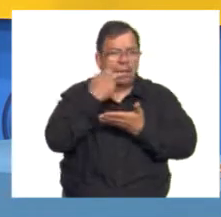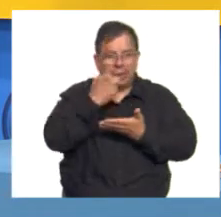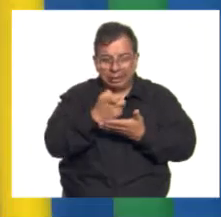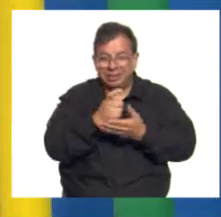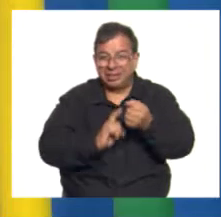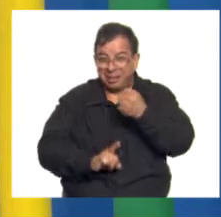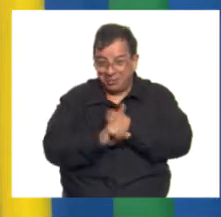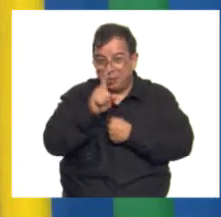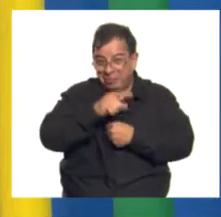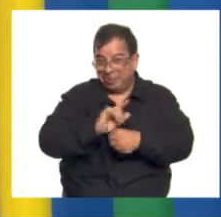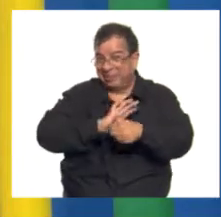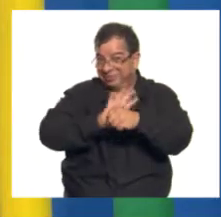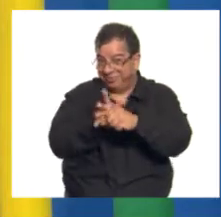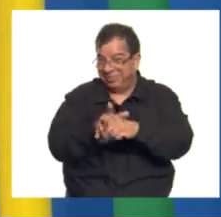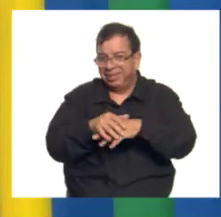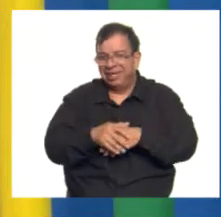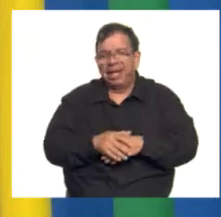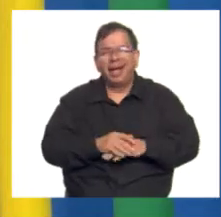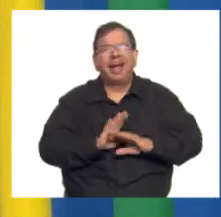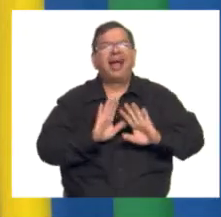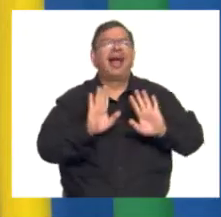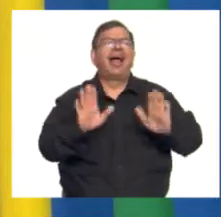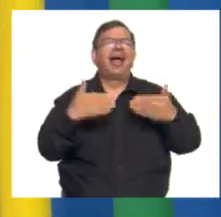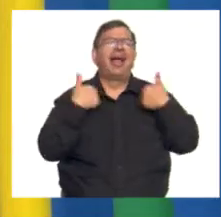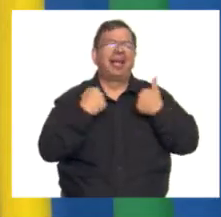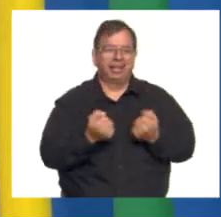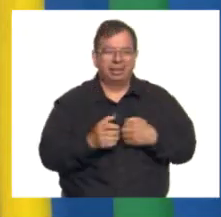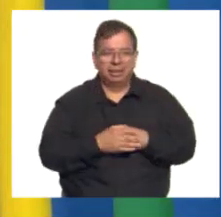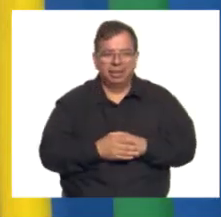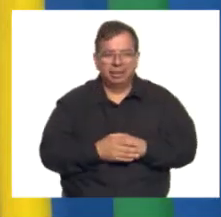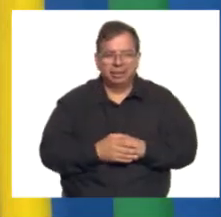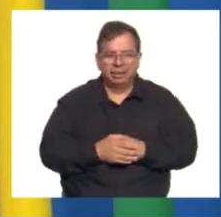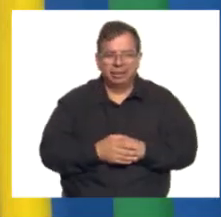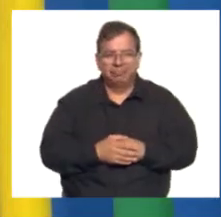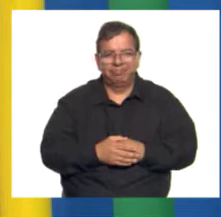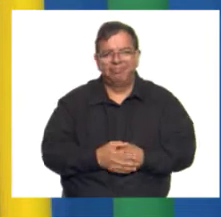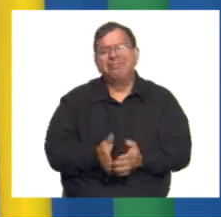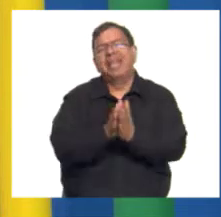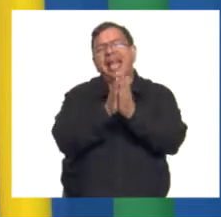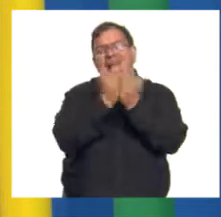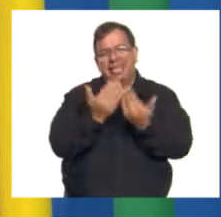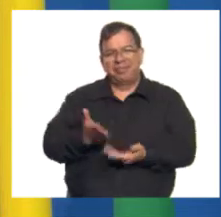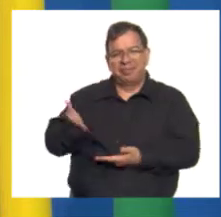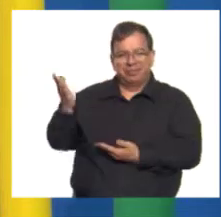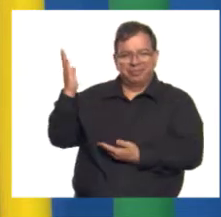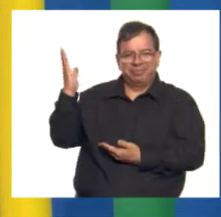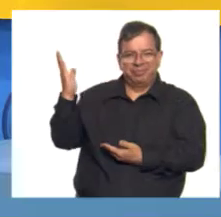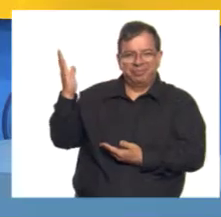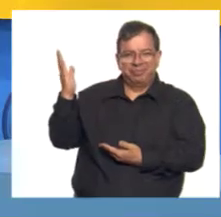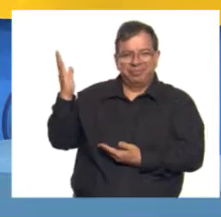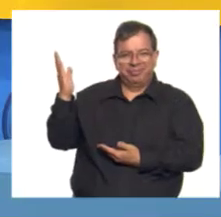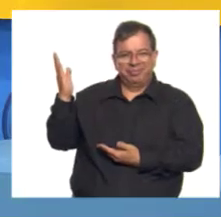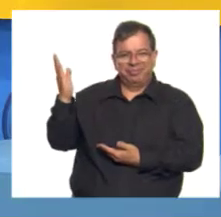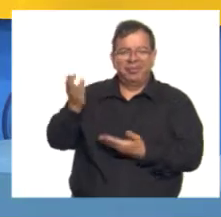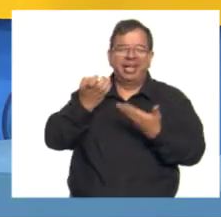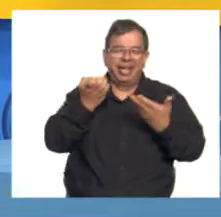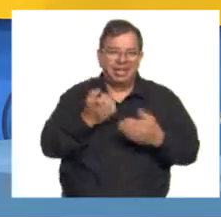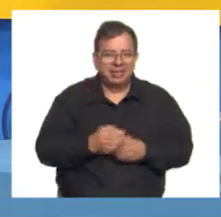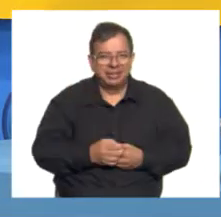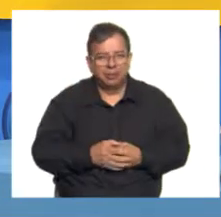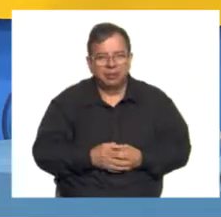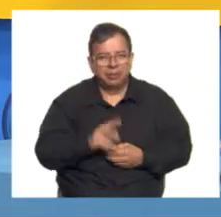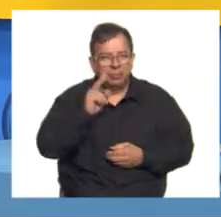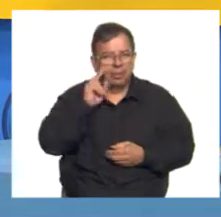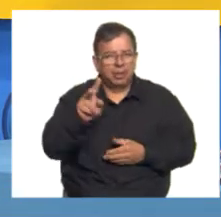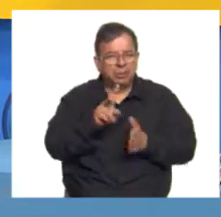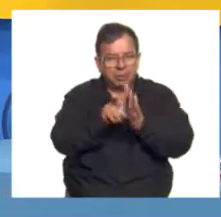sanitaria. Creo que ahora sí ya sé de qué estás hablando. Los libros de texto. ¡Correcto! Vamos a ver